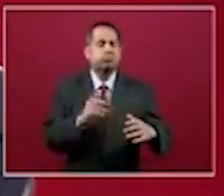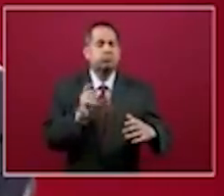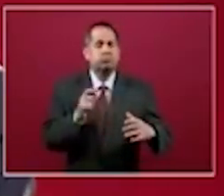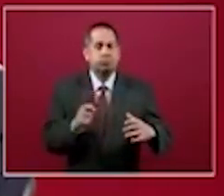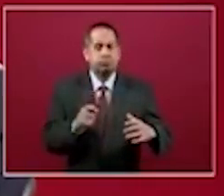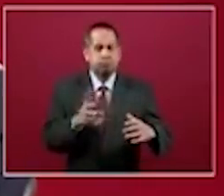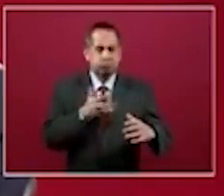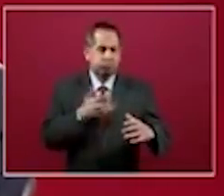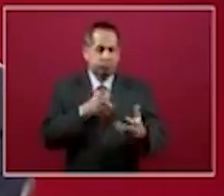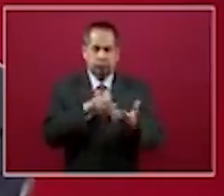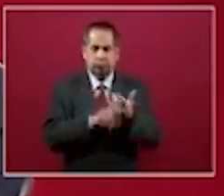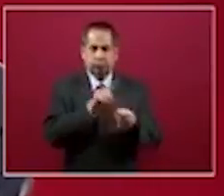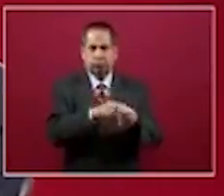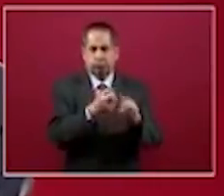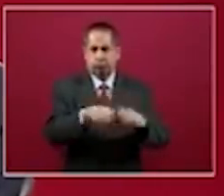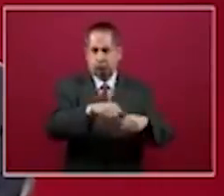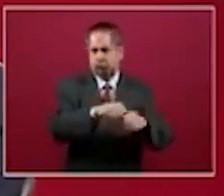que tienen seguro,